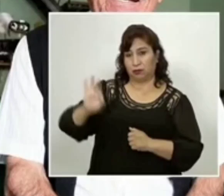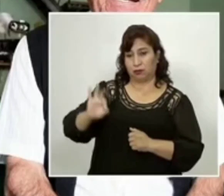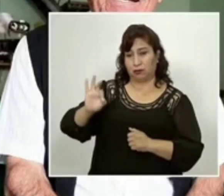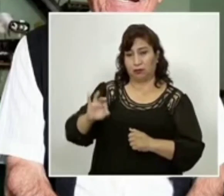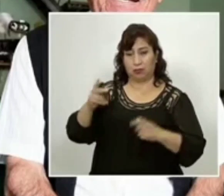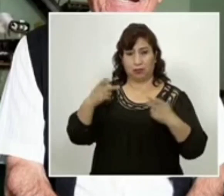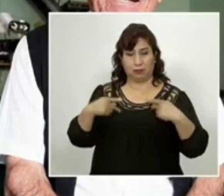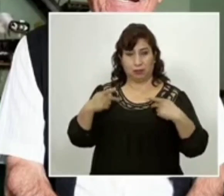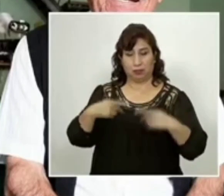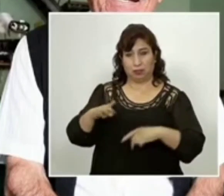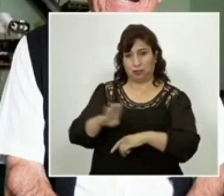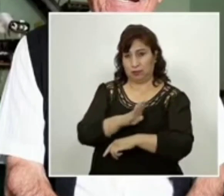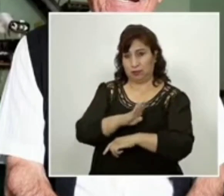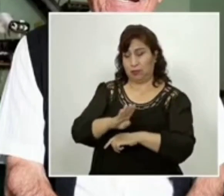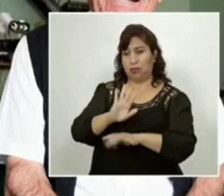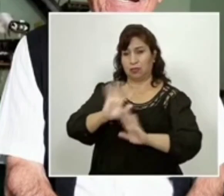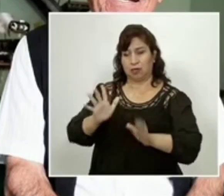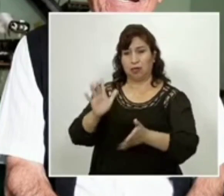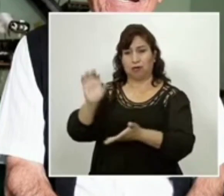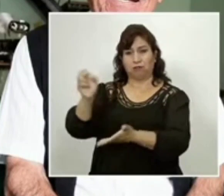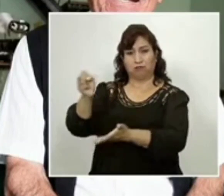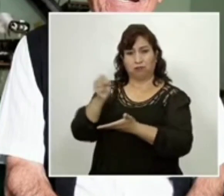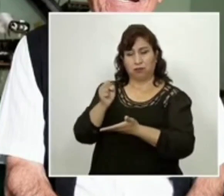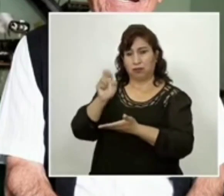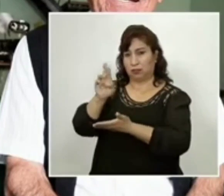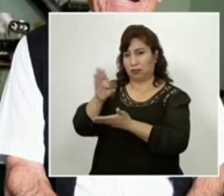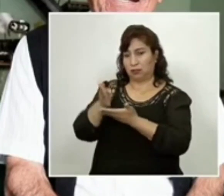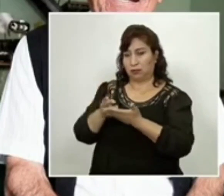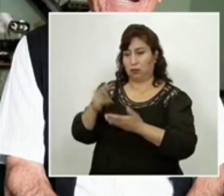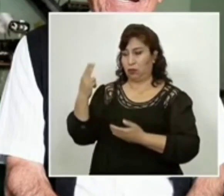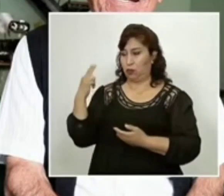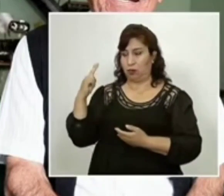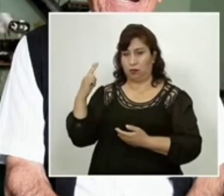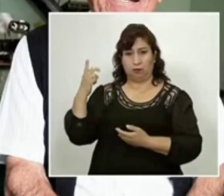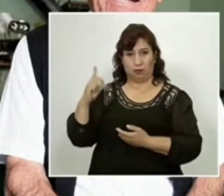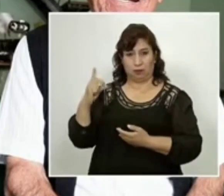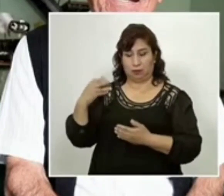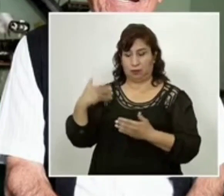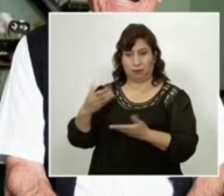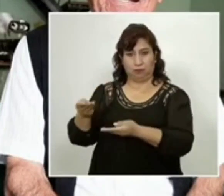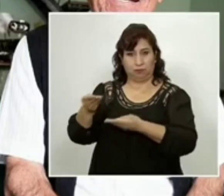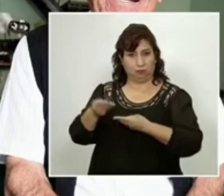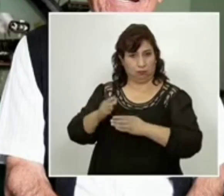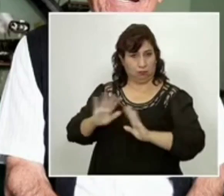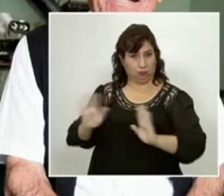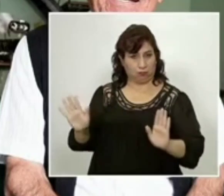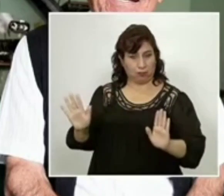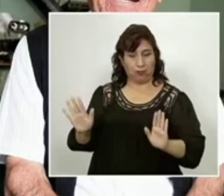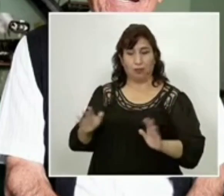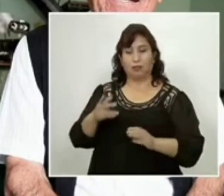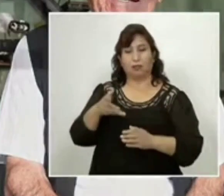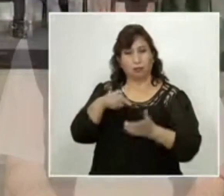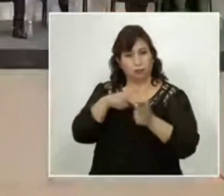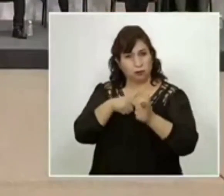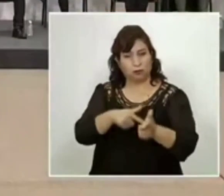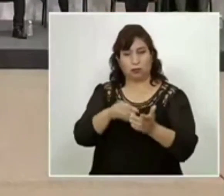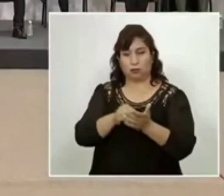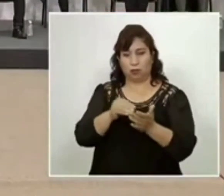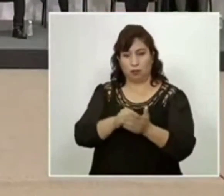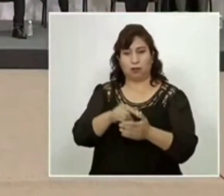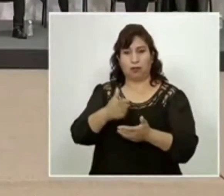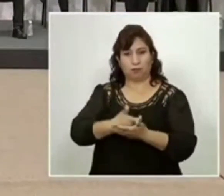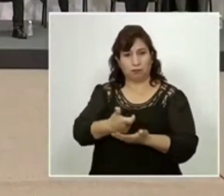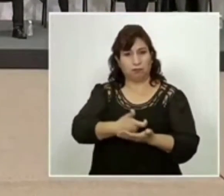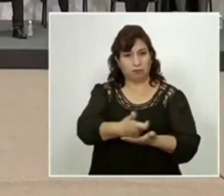derechohabientes ya recibió su pensión del trimestre de noviembre y diciembre, y se continúa en el operativo de pago para que todas